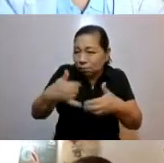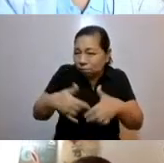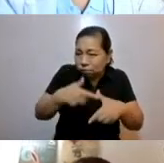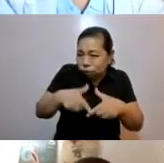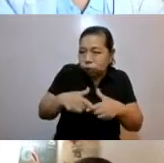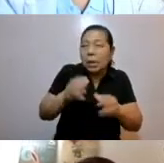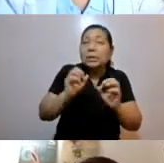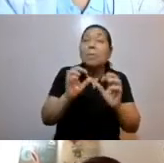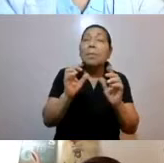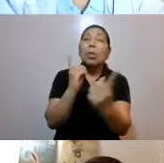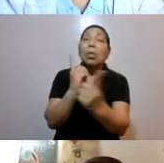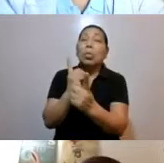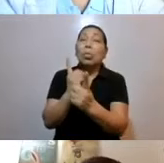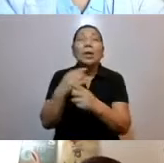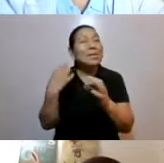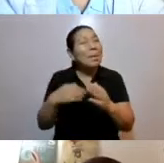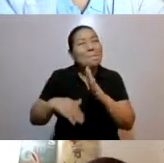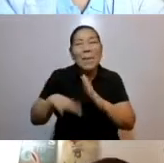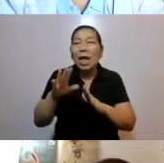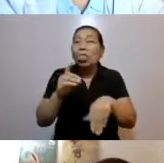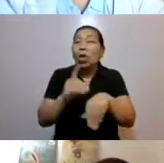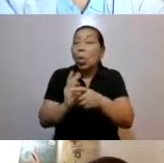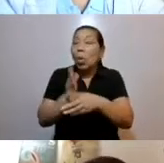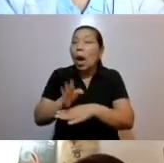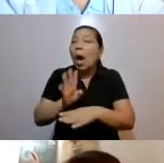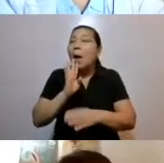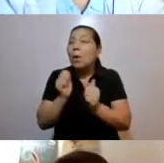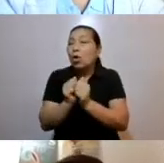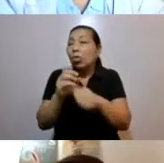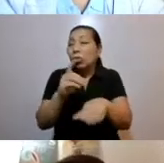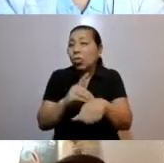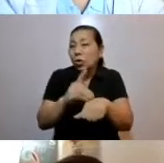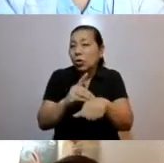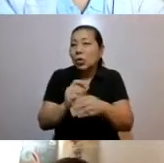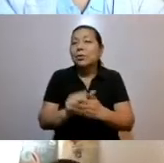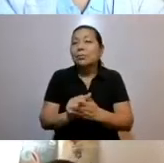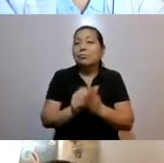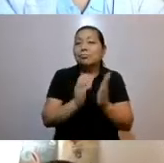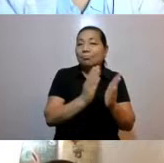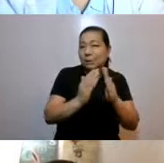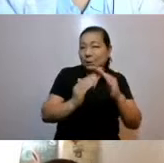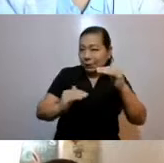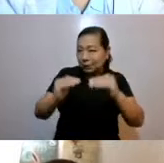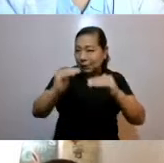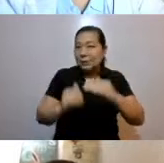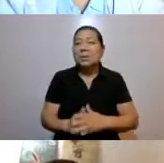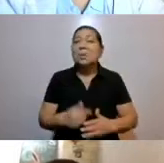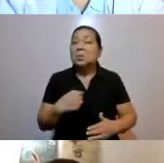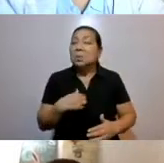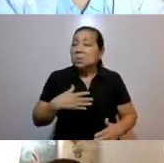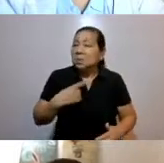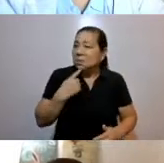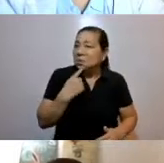en consulta, ¿no? Las más frecuentes, y desde el punto de vista epidemiológico, a grandes rasgos, yo podría